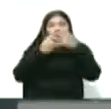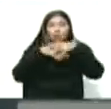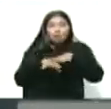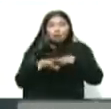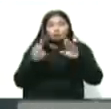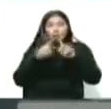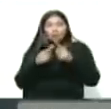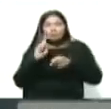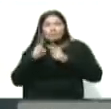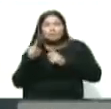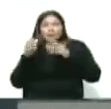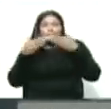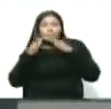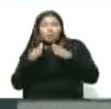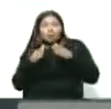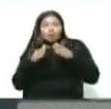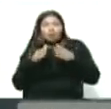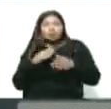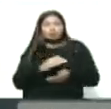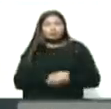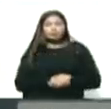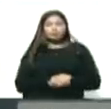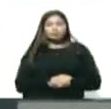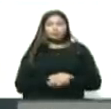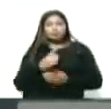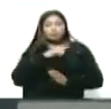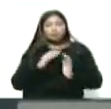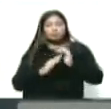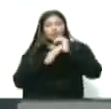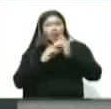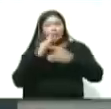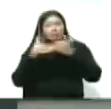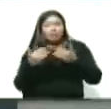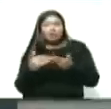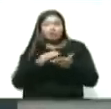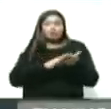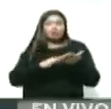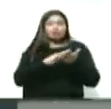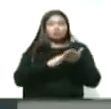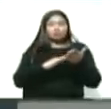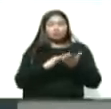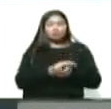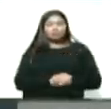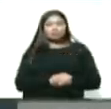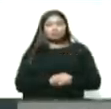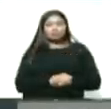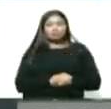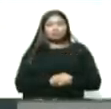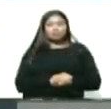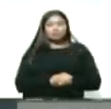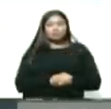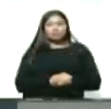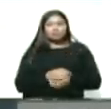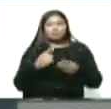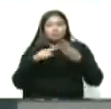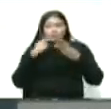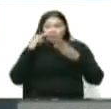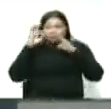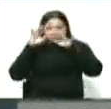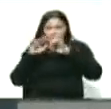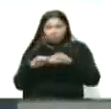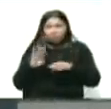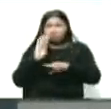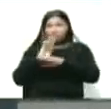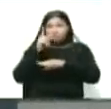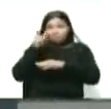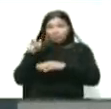organismos y dependencias públicas lo conducente a la solución de los casos, tramitar la solicitud de las medidas de protección por